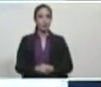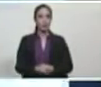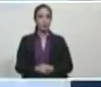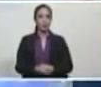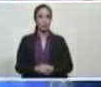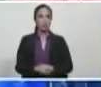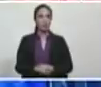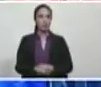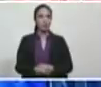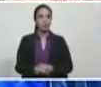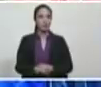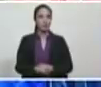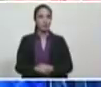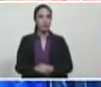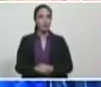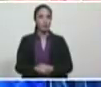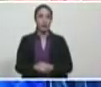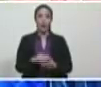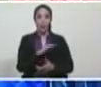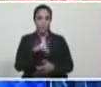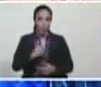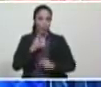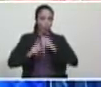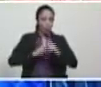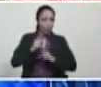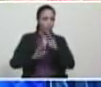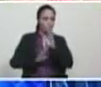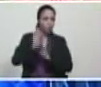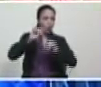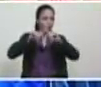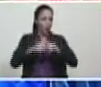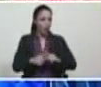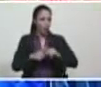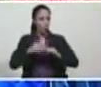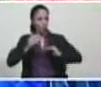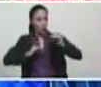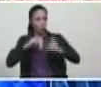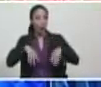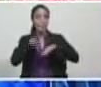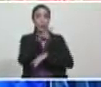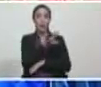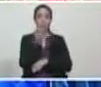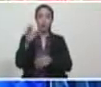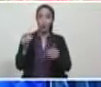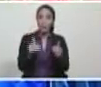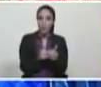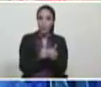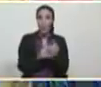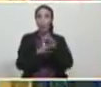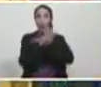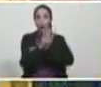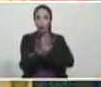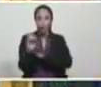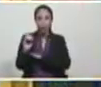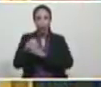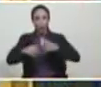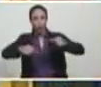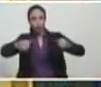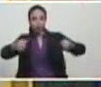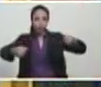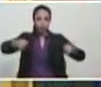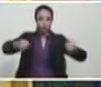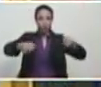Y tenemos una capacidad productiva aproximada de 25.400 tractores,